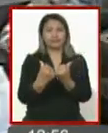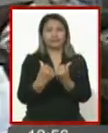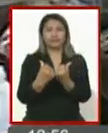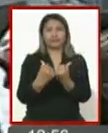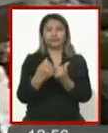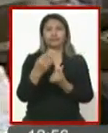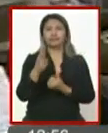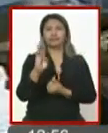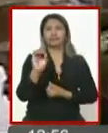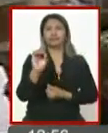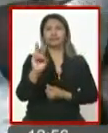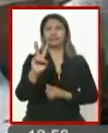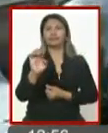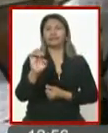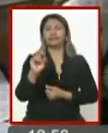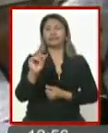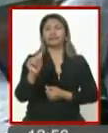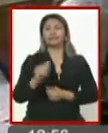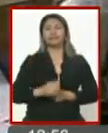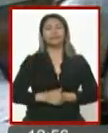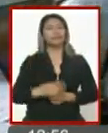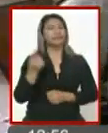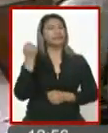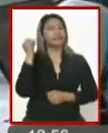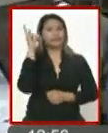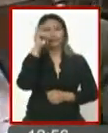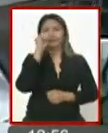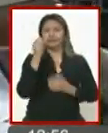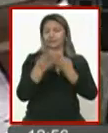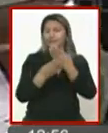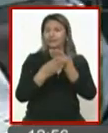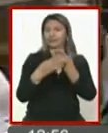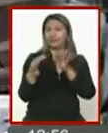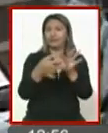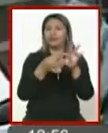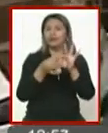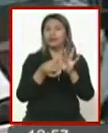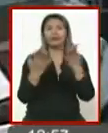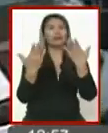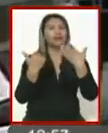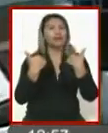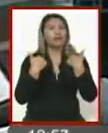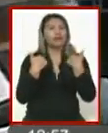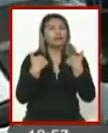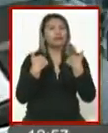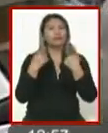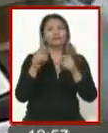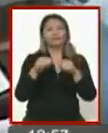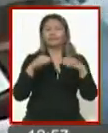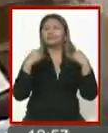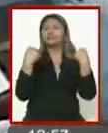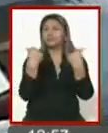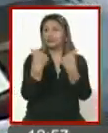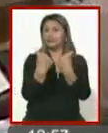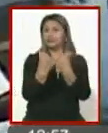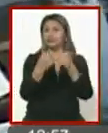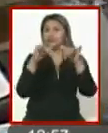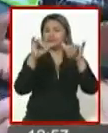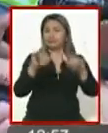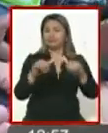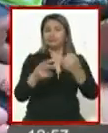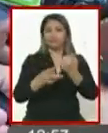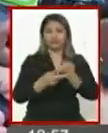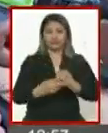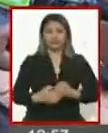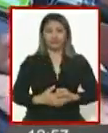en las bóvedas del Banco Unión. También ya llama la atención que el Banco Unión tenga la termoselladora en sus bóvedas,